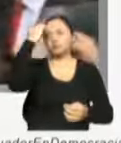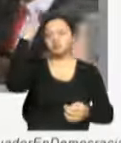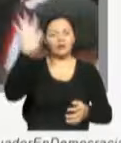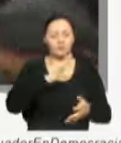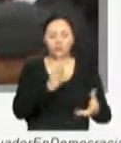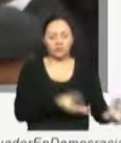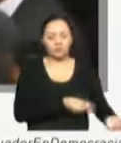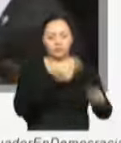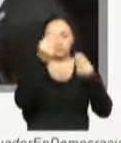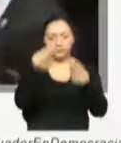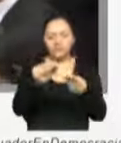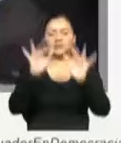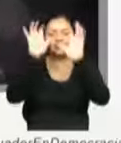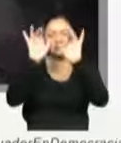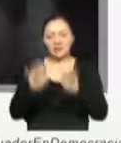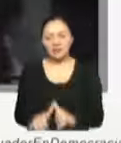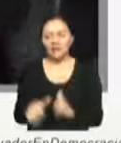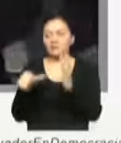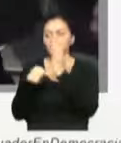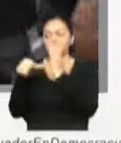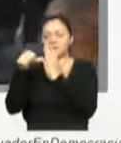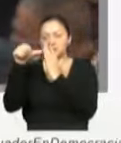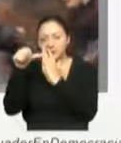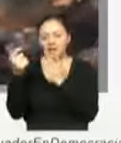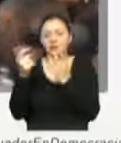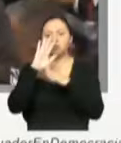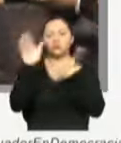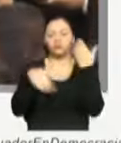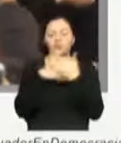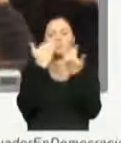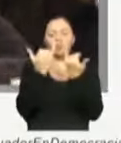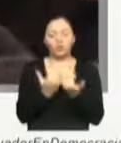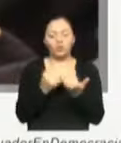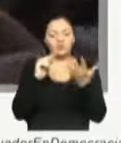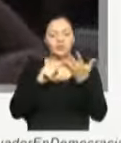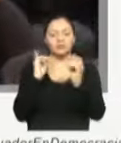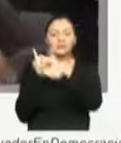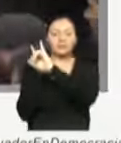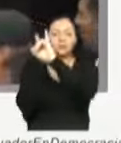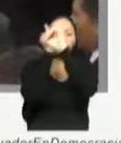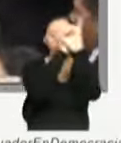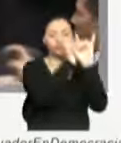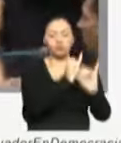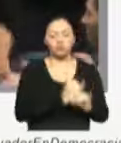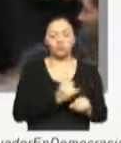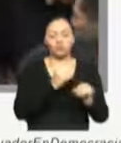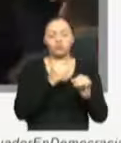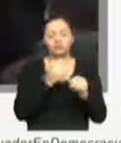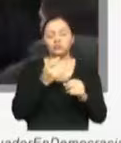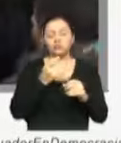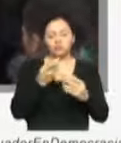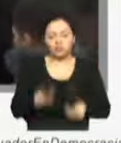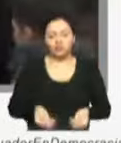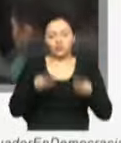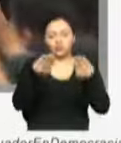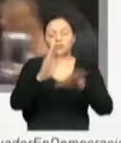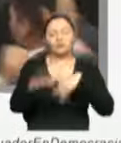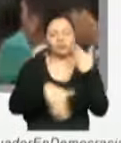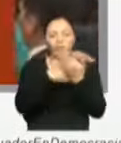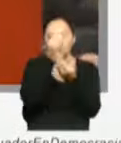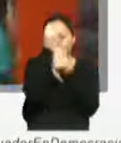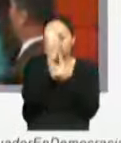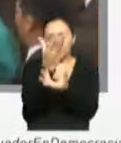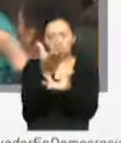las secretarías, subsecretarías, ministerios y todos los entes del Ejecutivo para entregar toda la